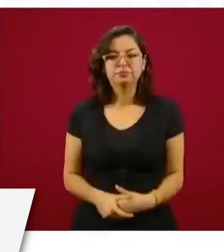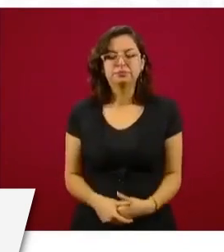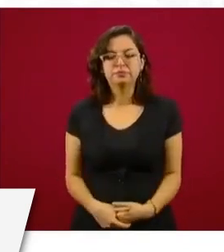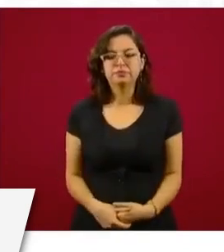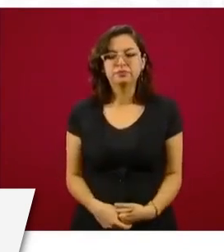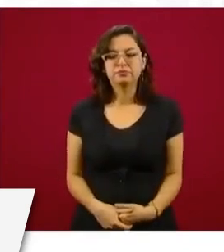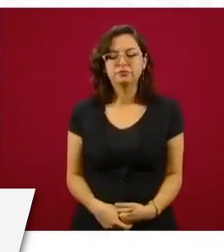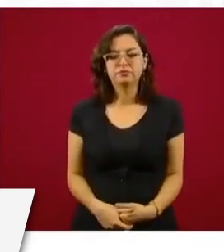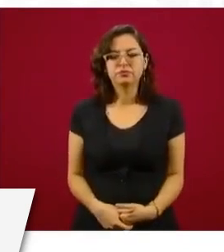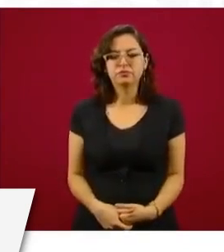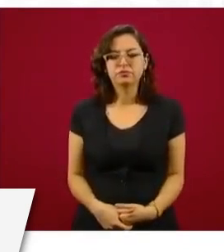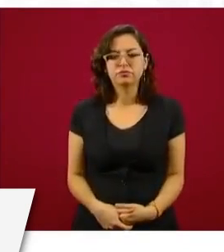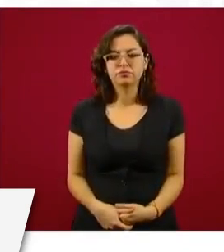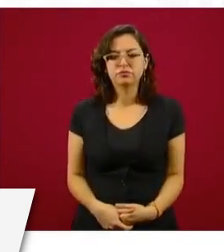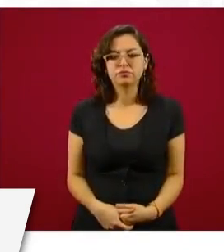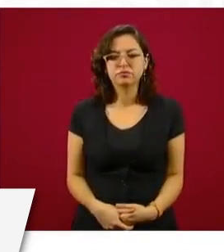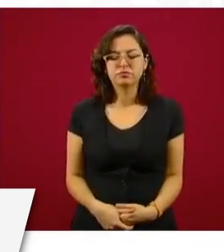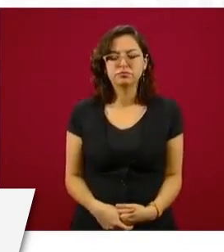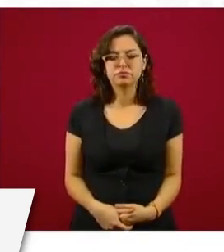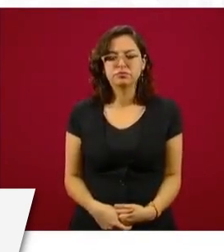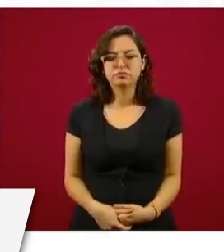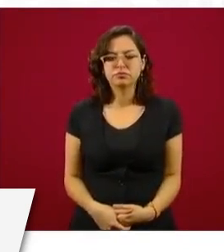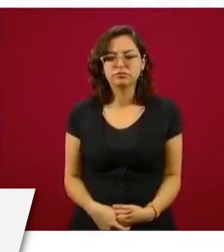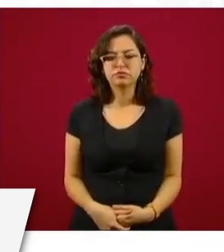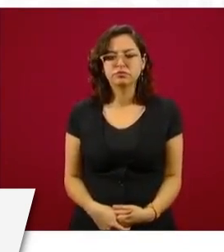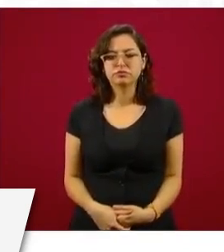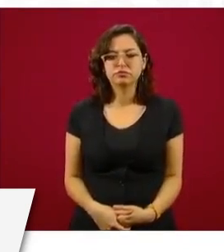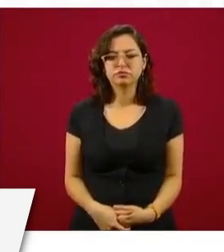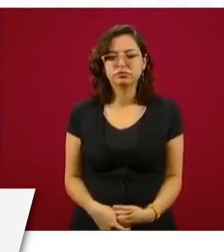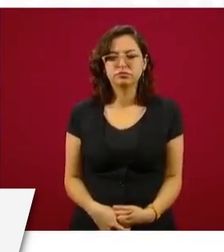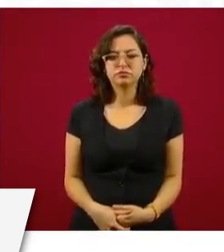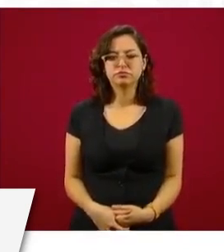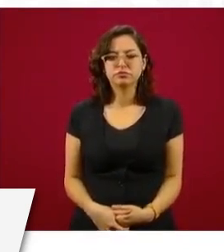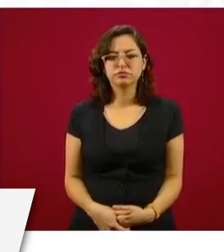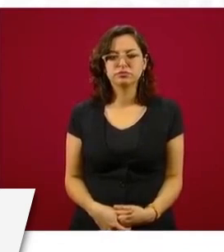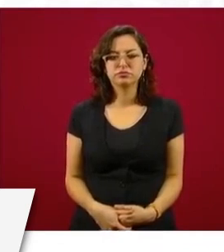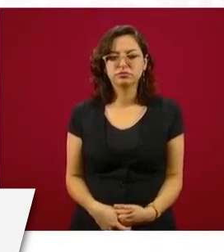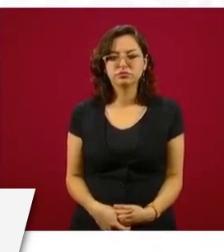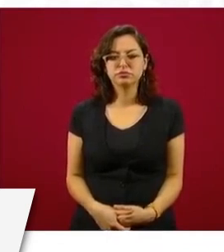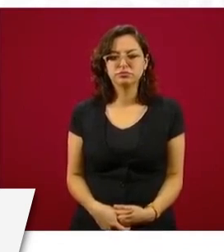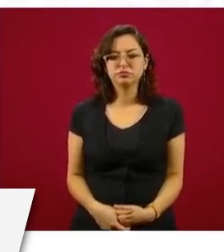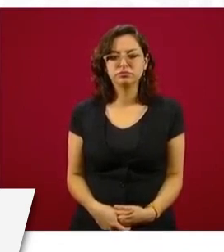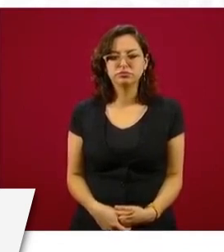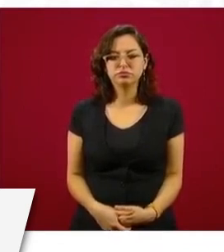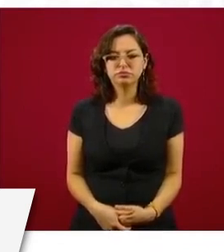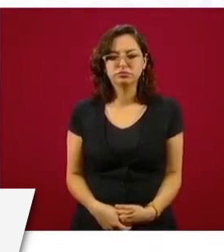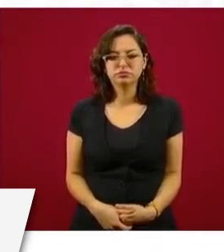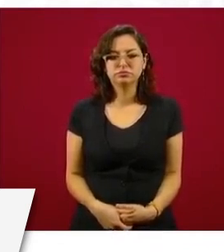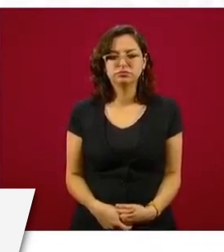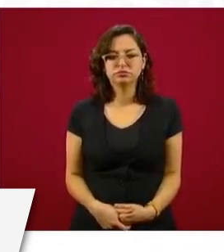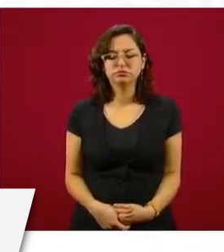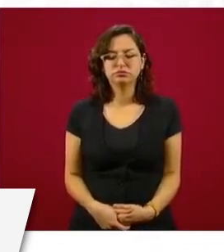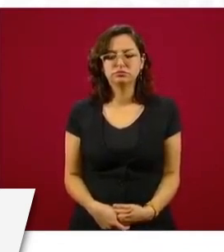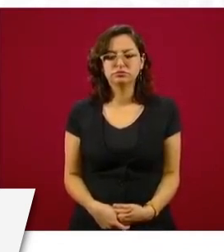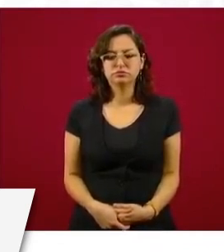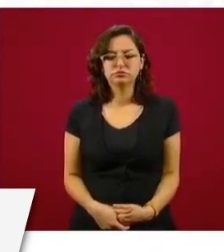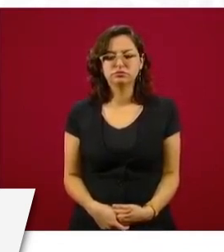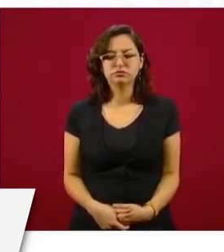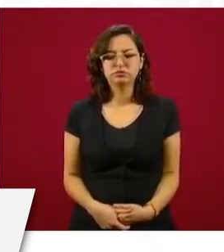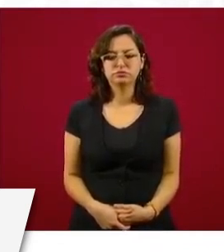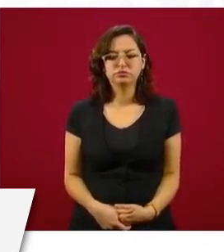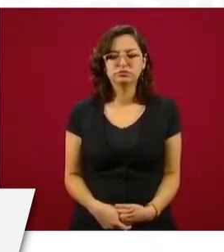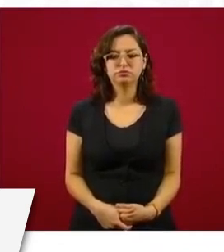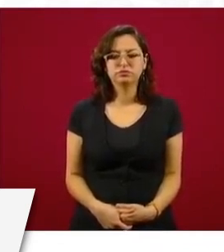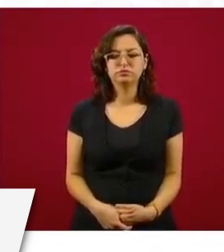en Acapetagua, Chiapas, Tecnoenergías de Combustibles en Tapachula, Chiapas, y Gabino Rafael Vergara